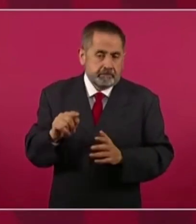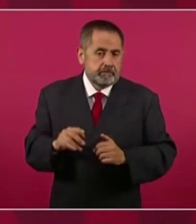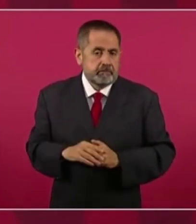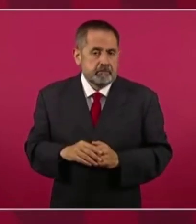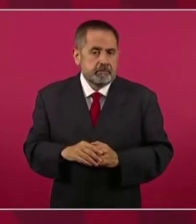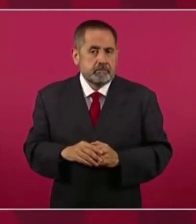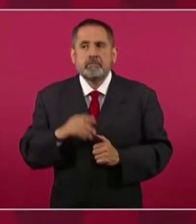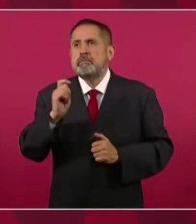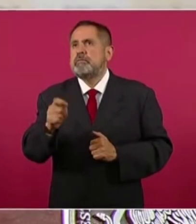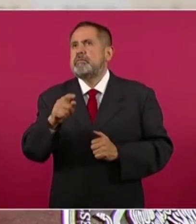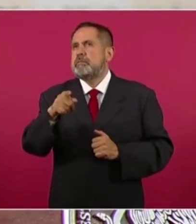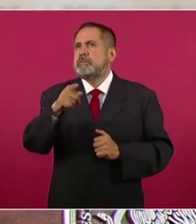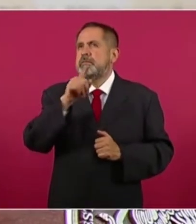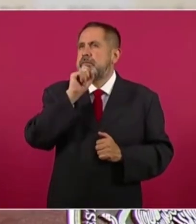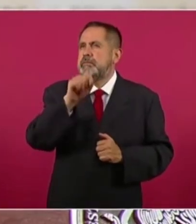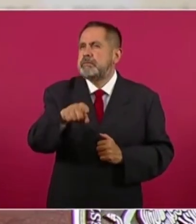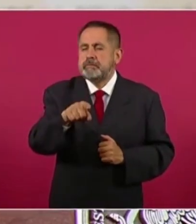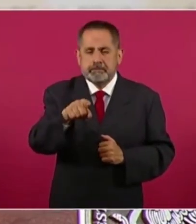incluso